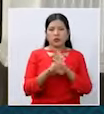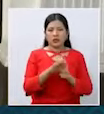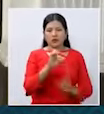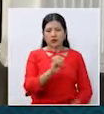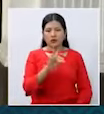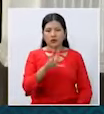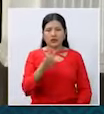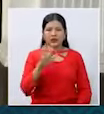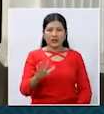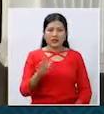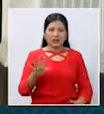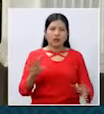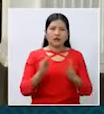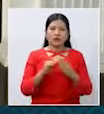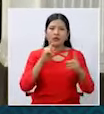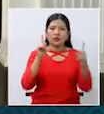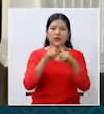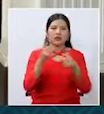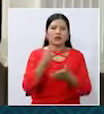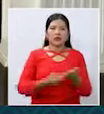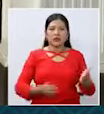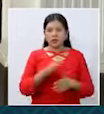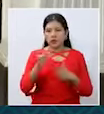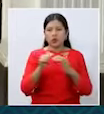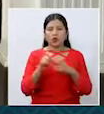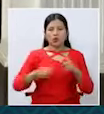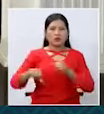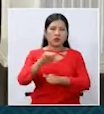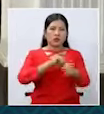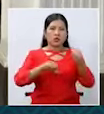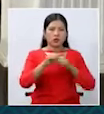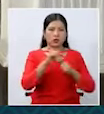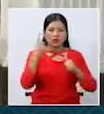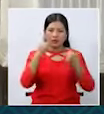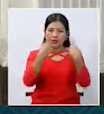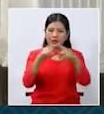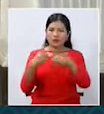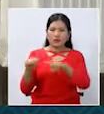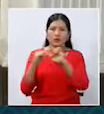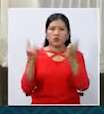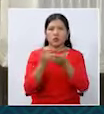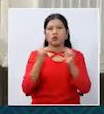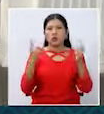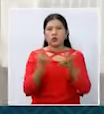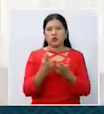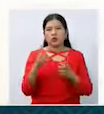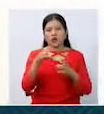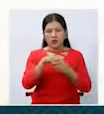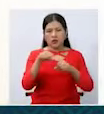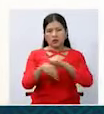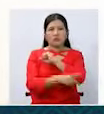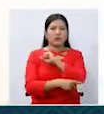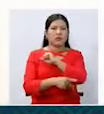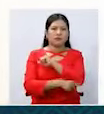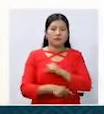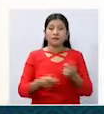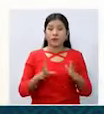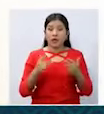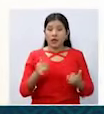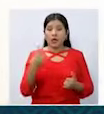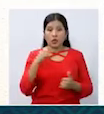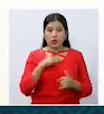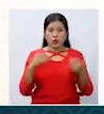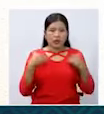de modificaciones a la Ley de Pensiones fue socializado con diferentes sectores sociales del país. Hemos tenido